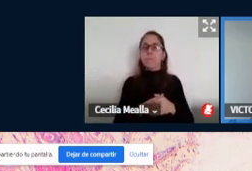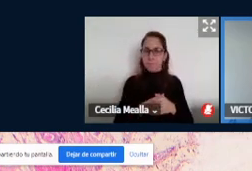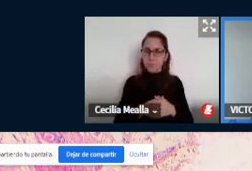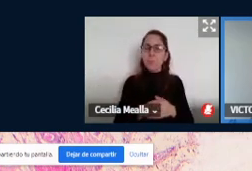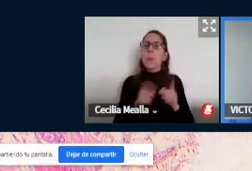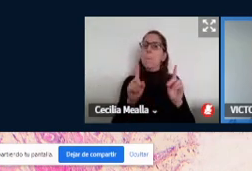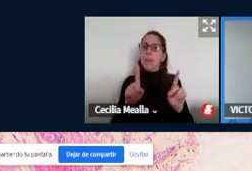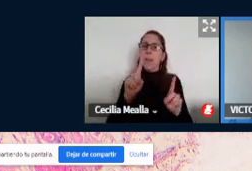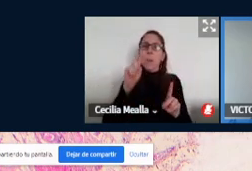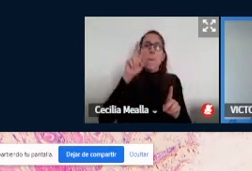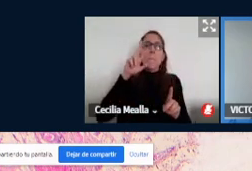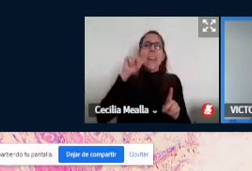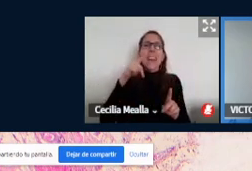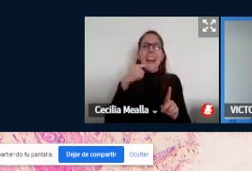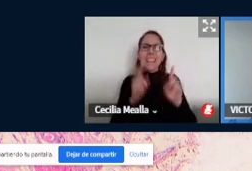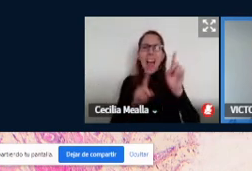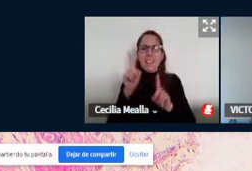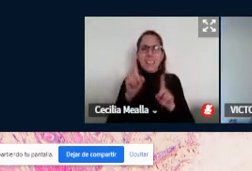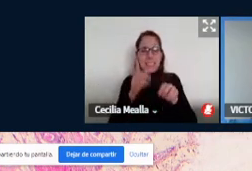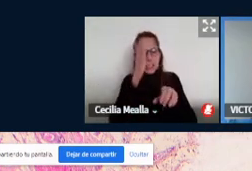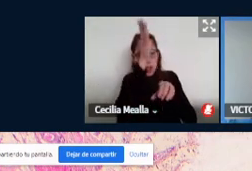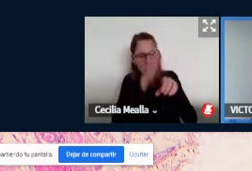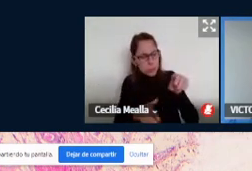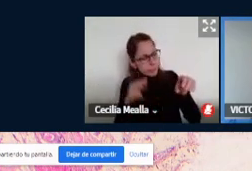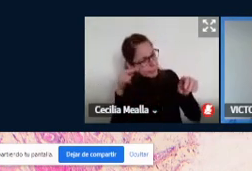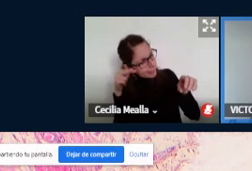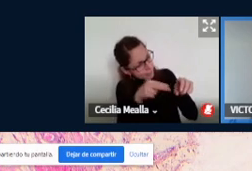cortes vamos a ver que tienen unas válvulas,